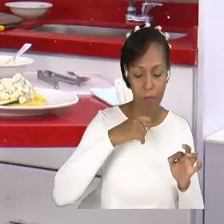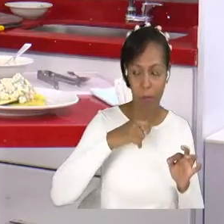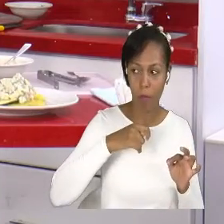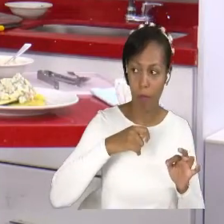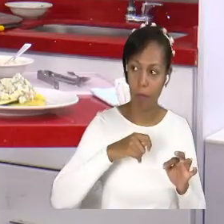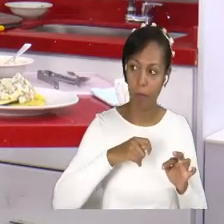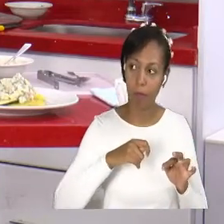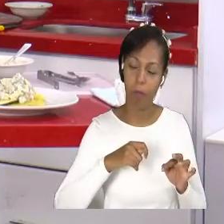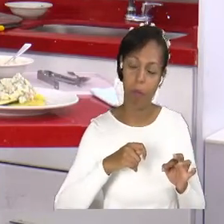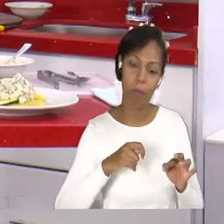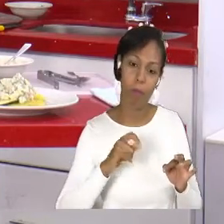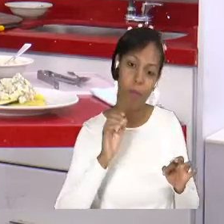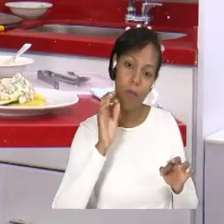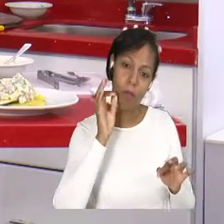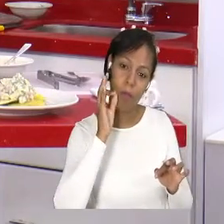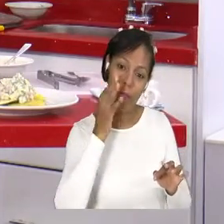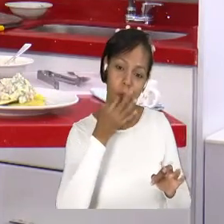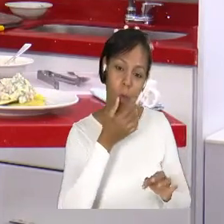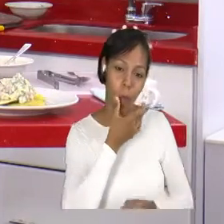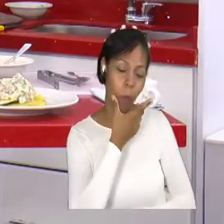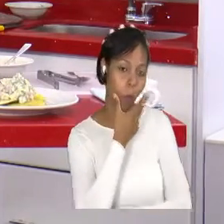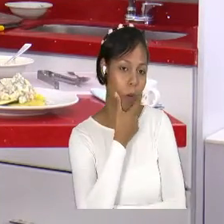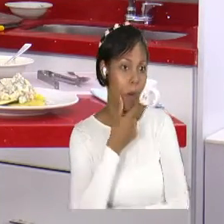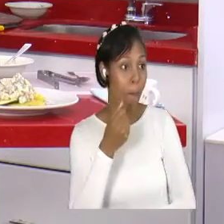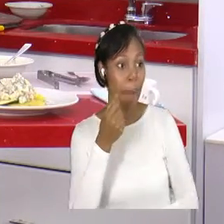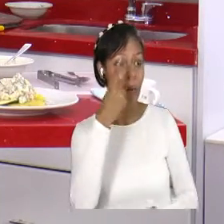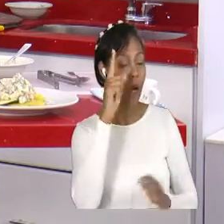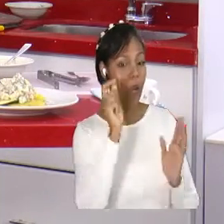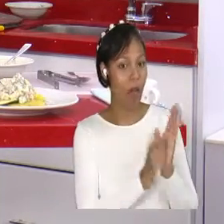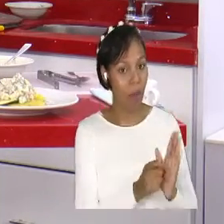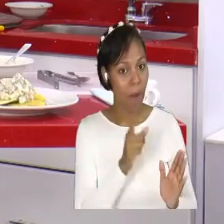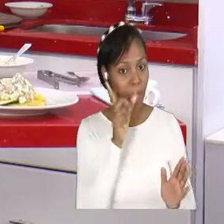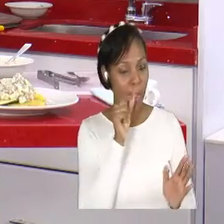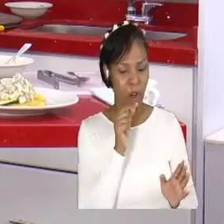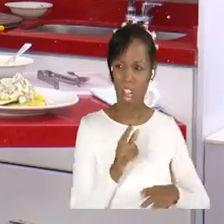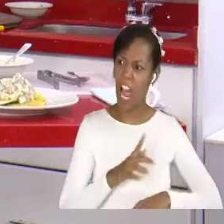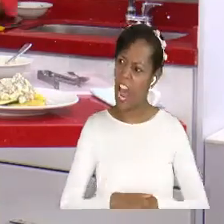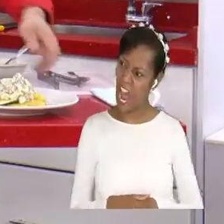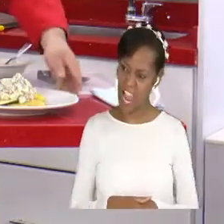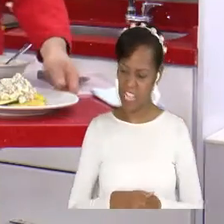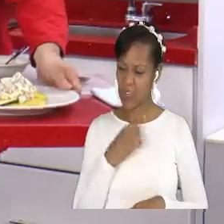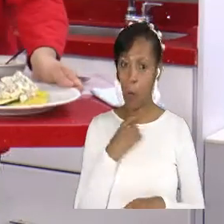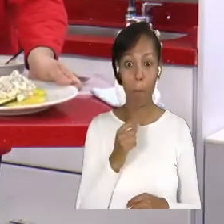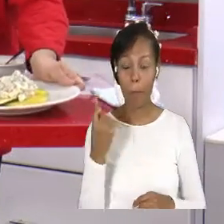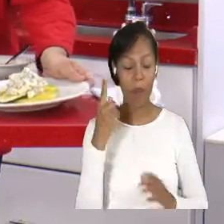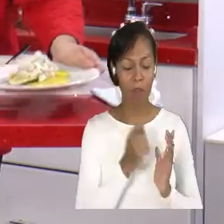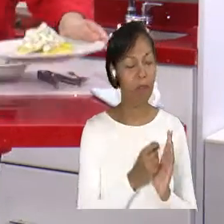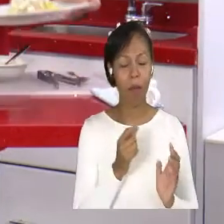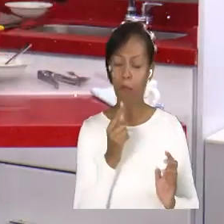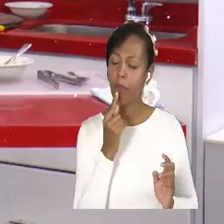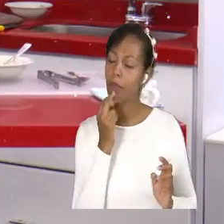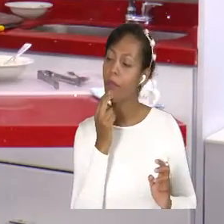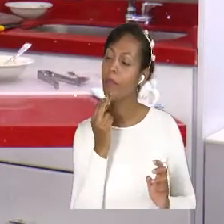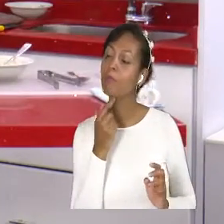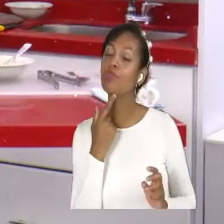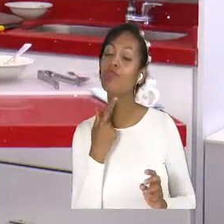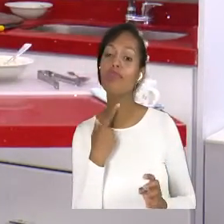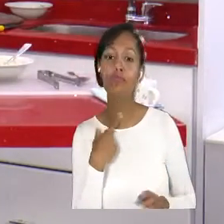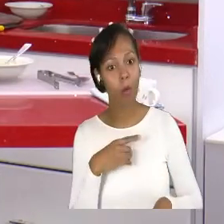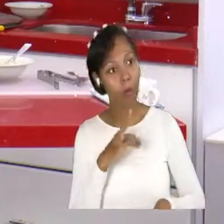sabroso. Delicioso. Es la idea. El primer pollo que no me critica. Es la idea. Permíteme el plato que tienes de ese lado, el que acabas de